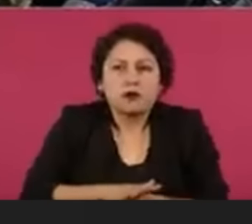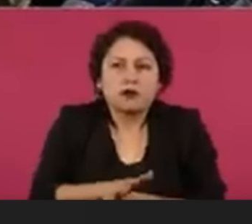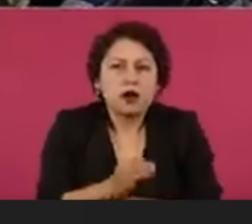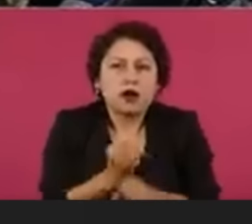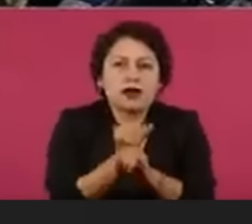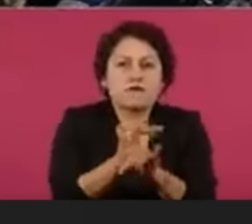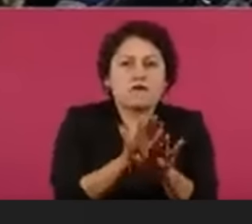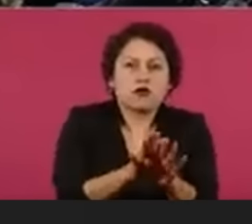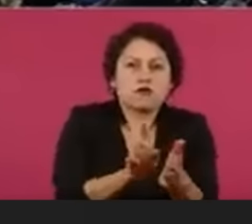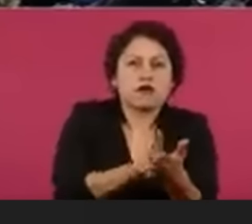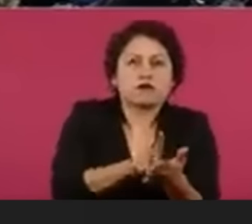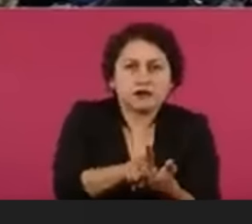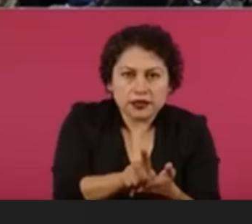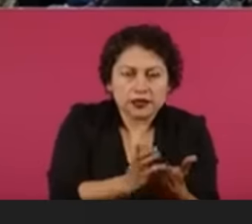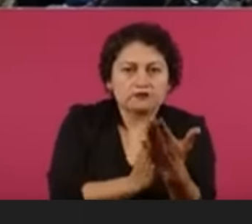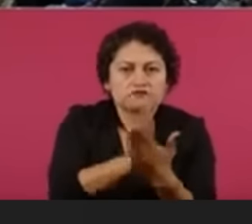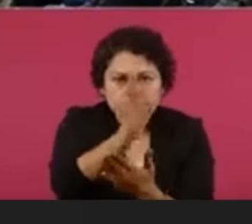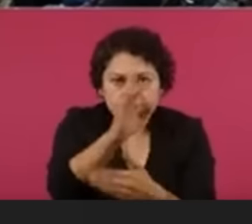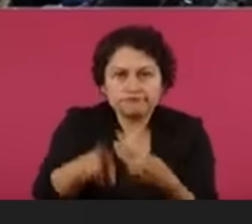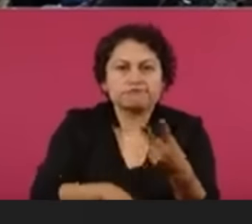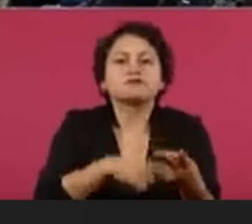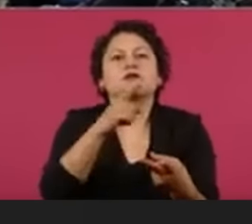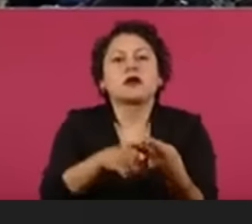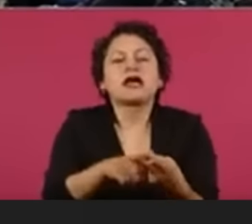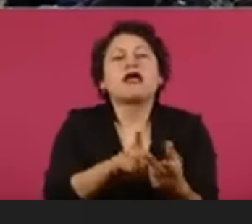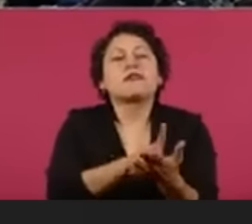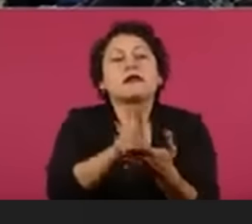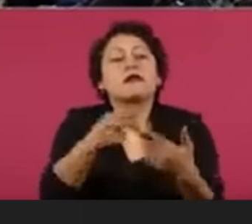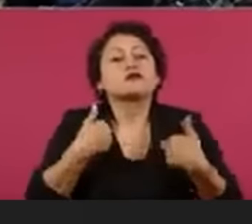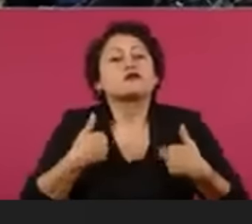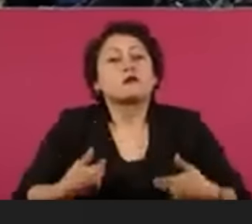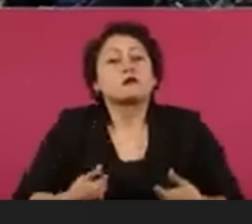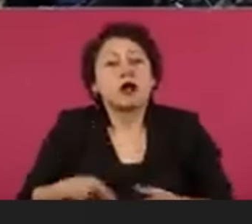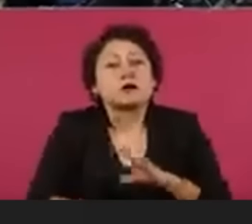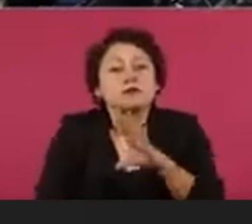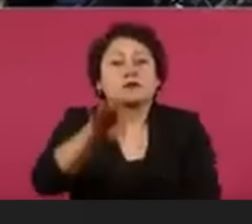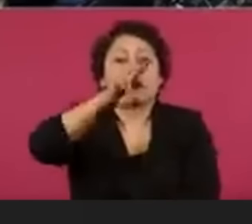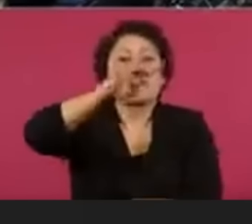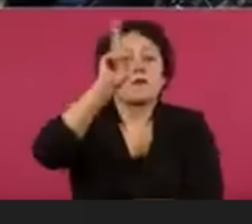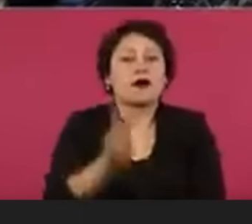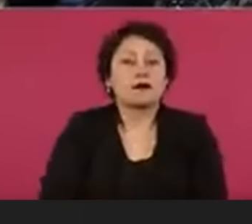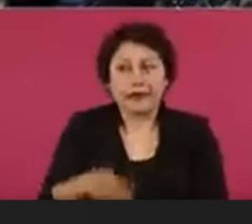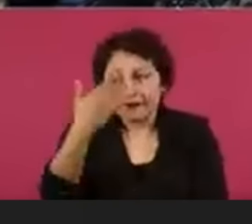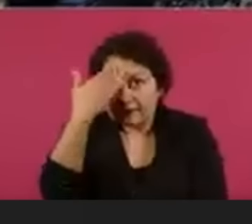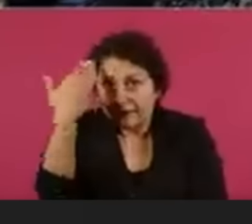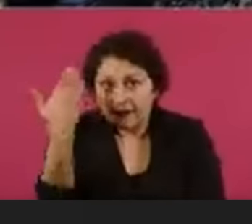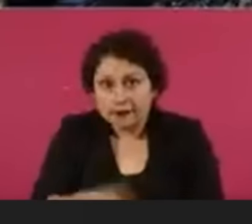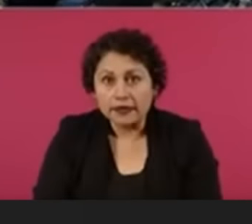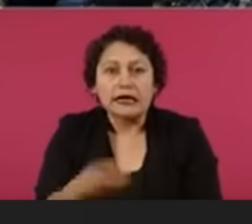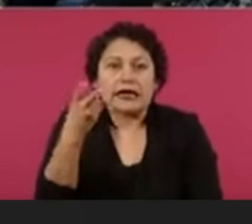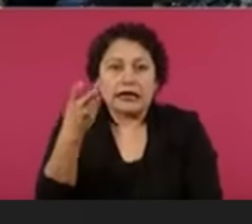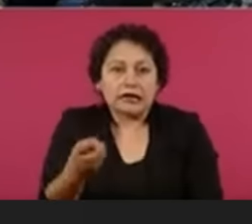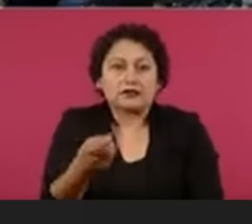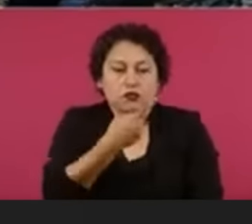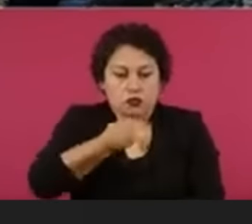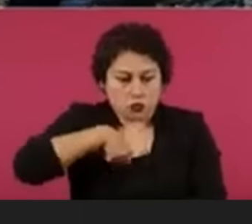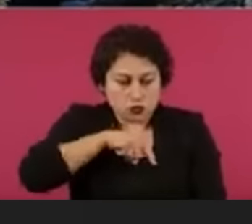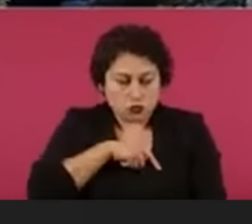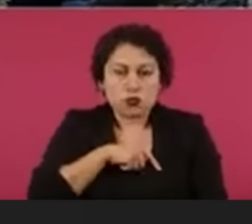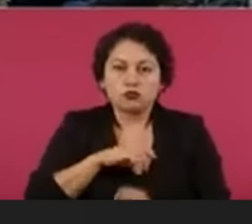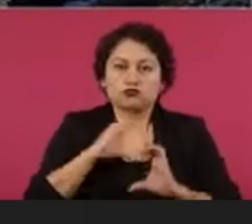humano a la verdad, que hace posible el ejercicio y la exigencia de otros